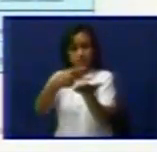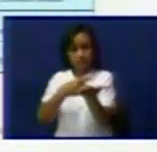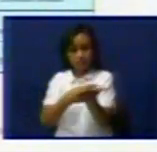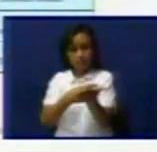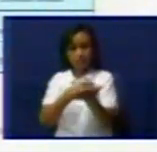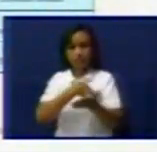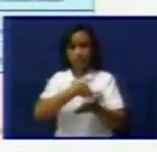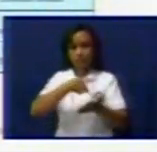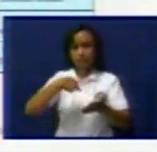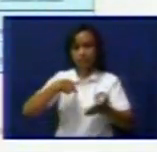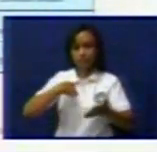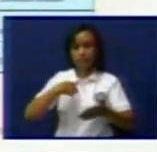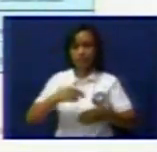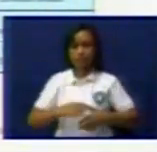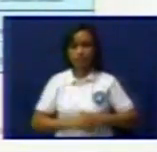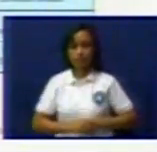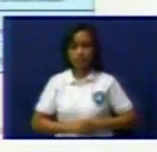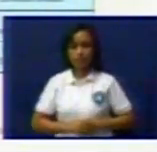proyecto.